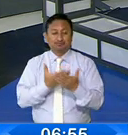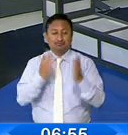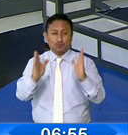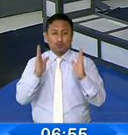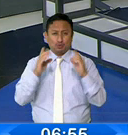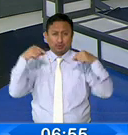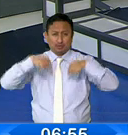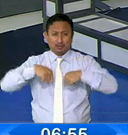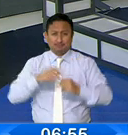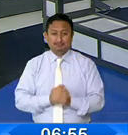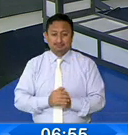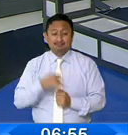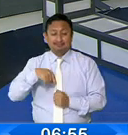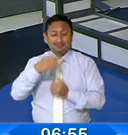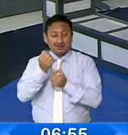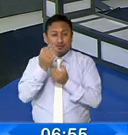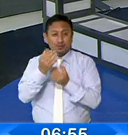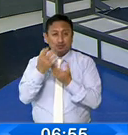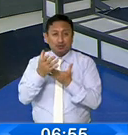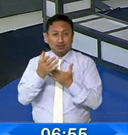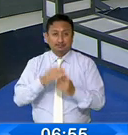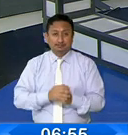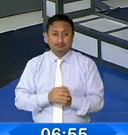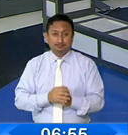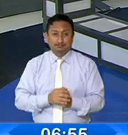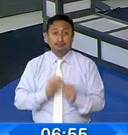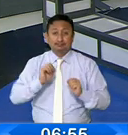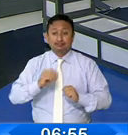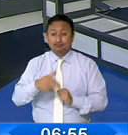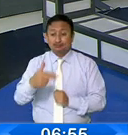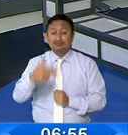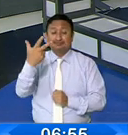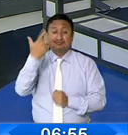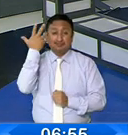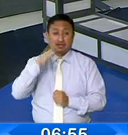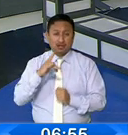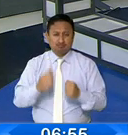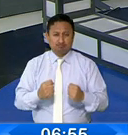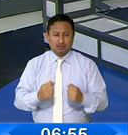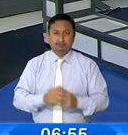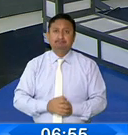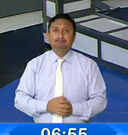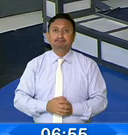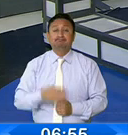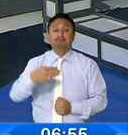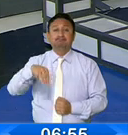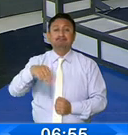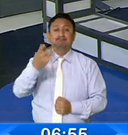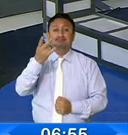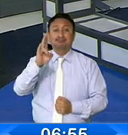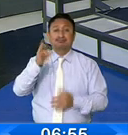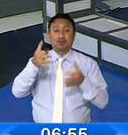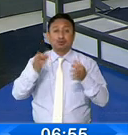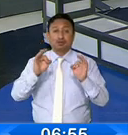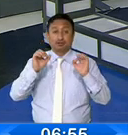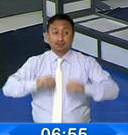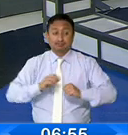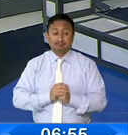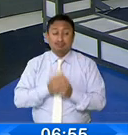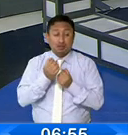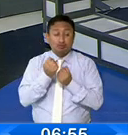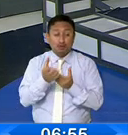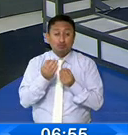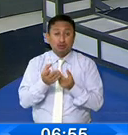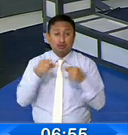estar informados. Vamos tres días de la semana a ponerle toda la buena energía. Es día miércoles 17 de febrero, vamos a contarle mucho lo que ha sucedido en